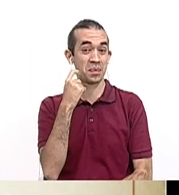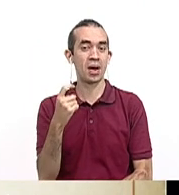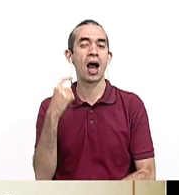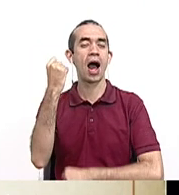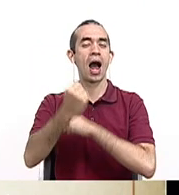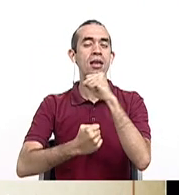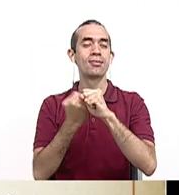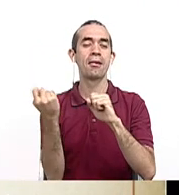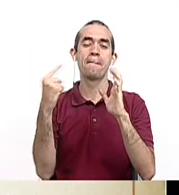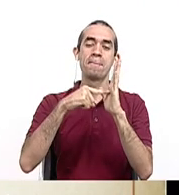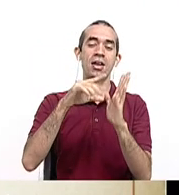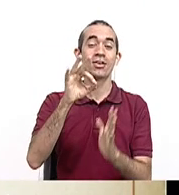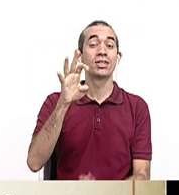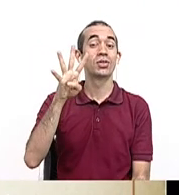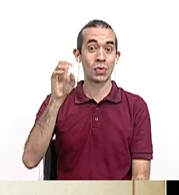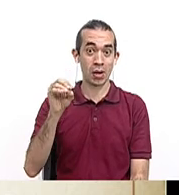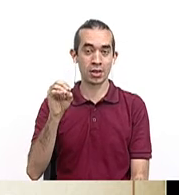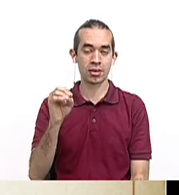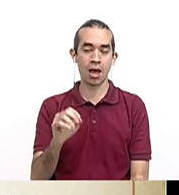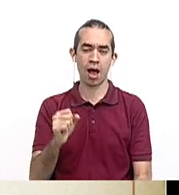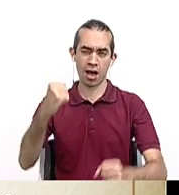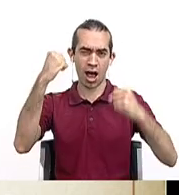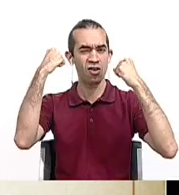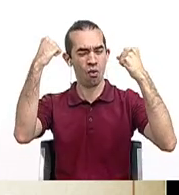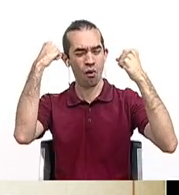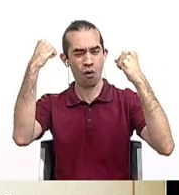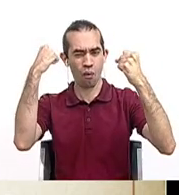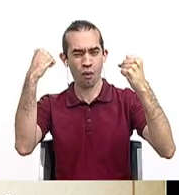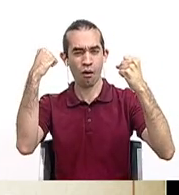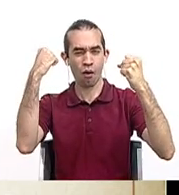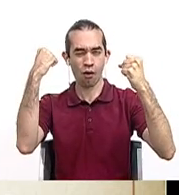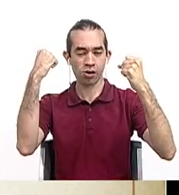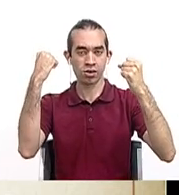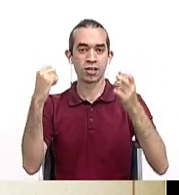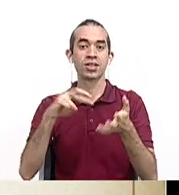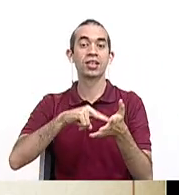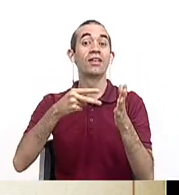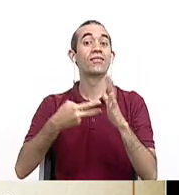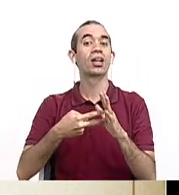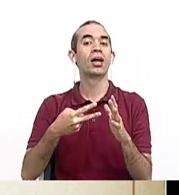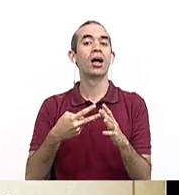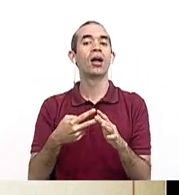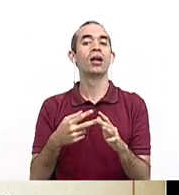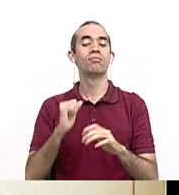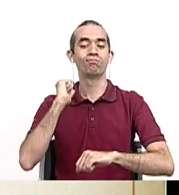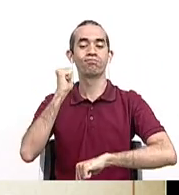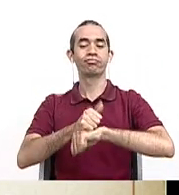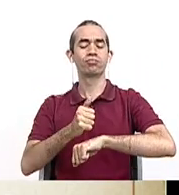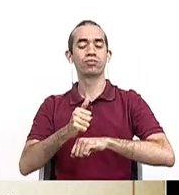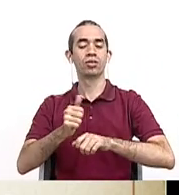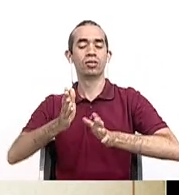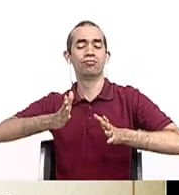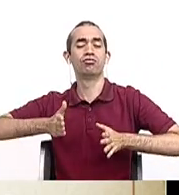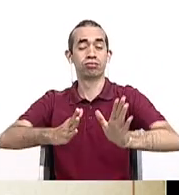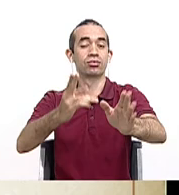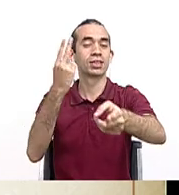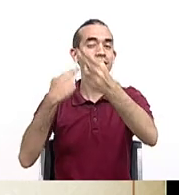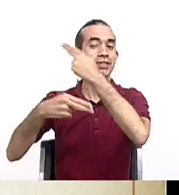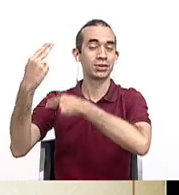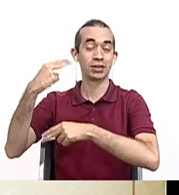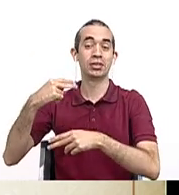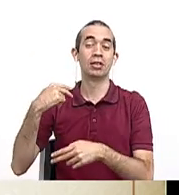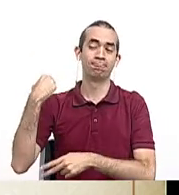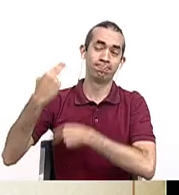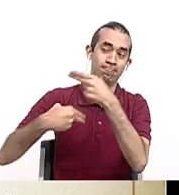y esa victoria determinaría en mucho el rumbo de nuestro país porque durante